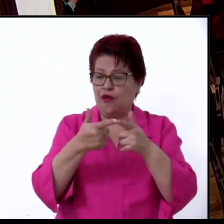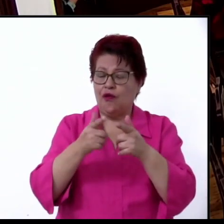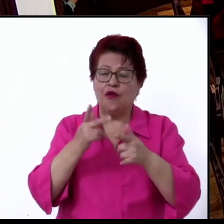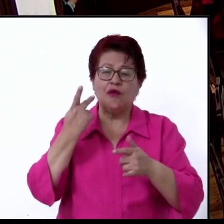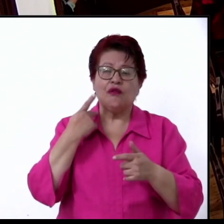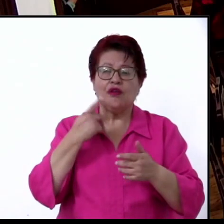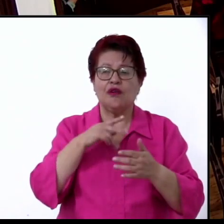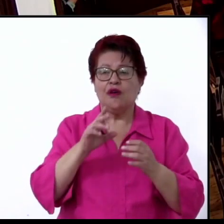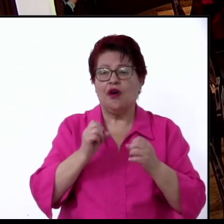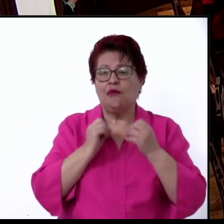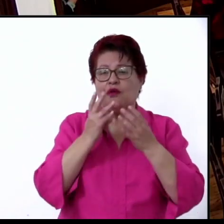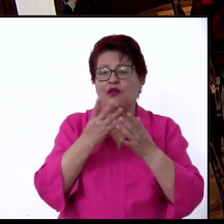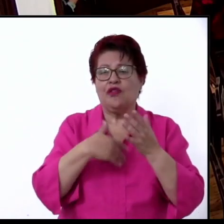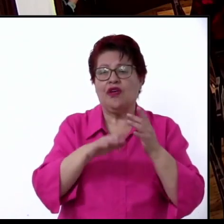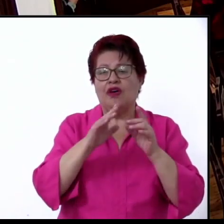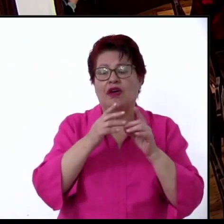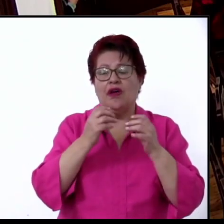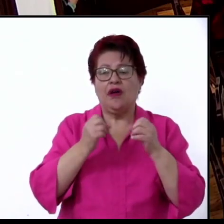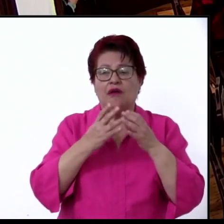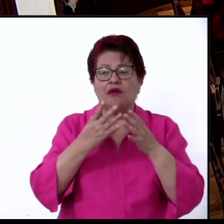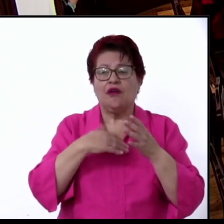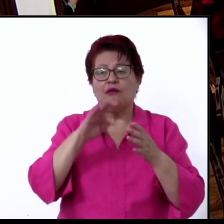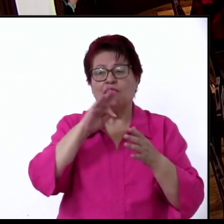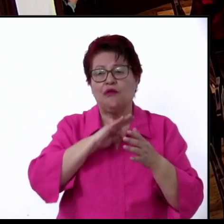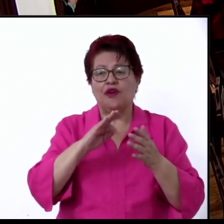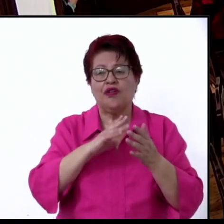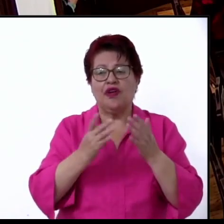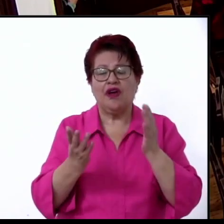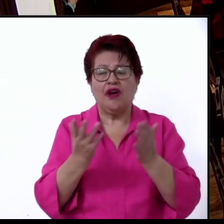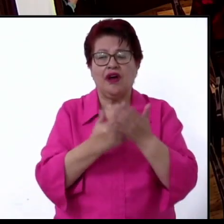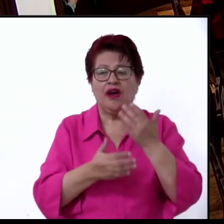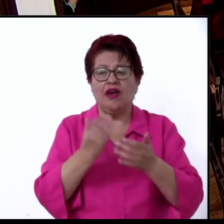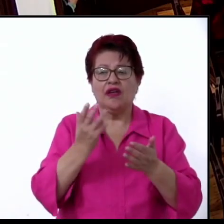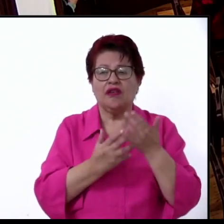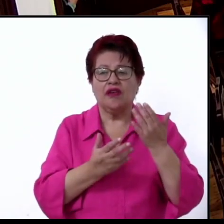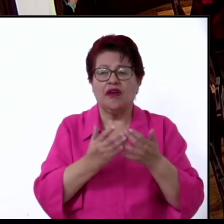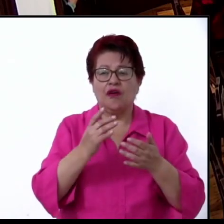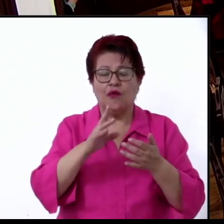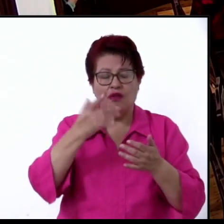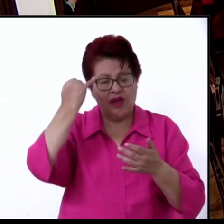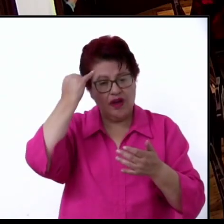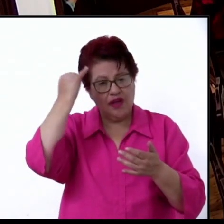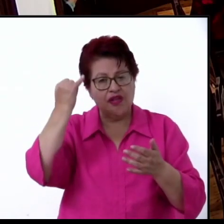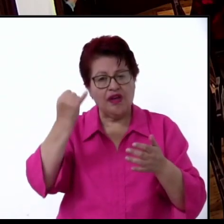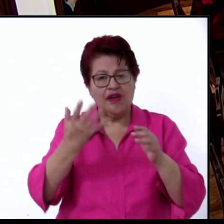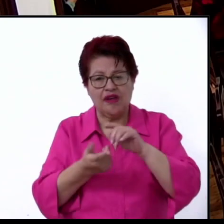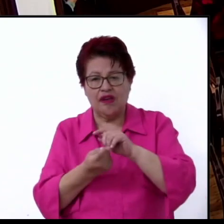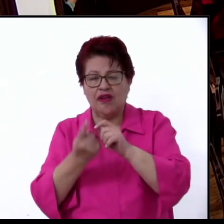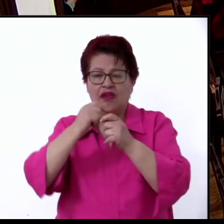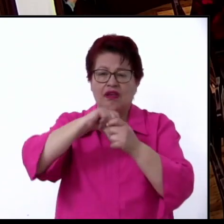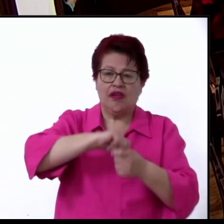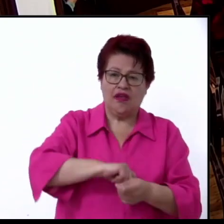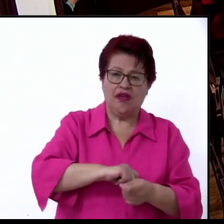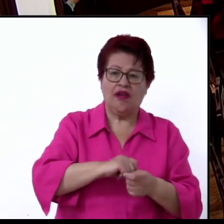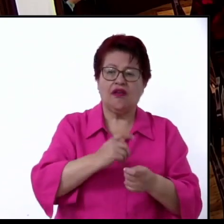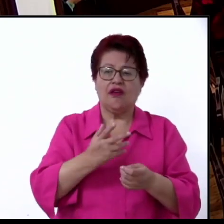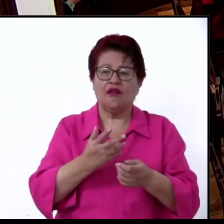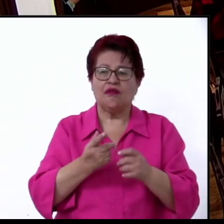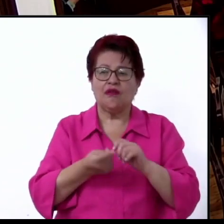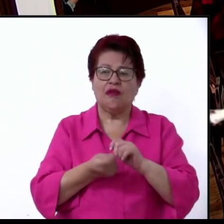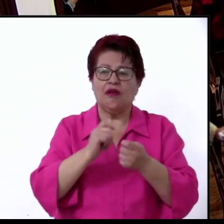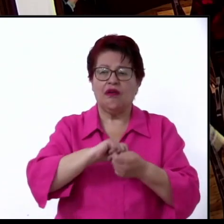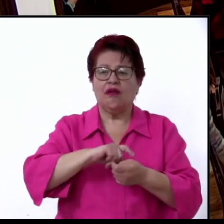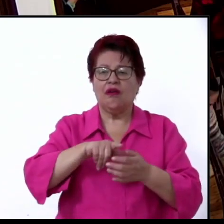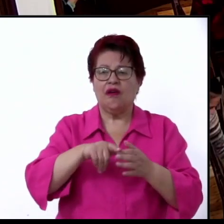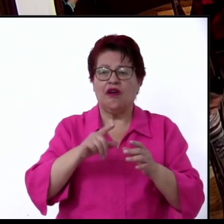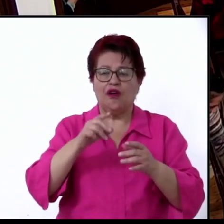aportar, todas las fuerzas políticas tienen la posibilidad de generar una idea que se transforma, una idea que se transforma